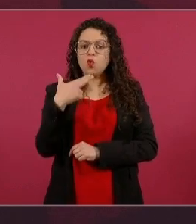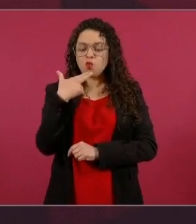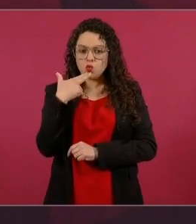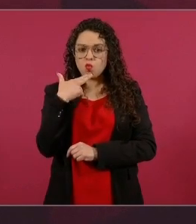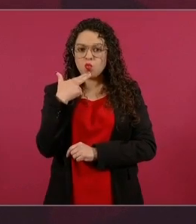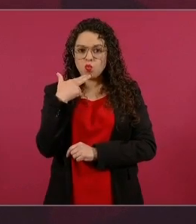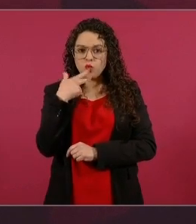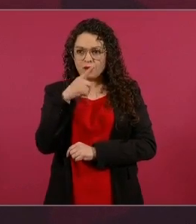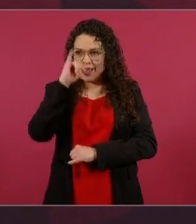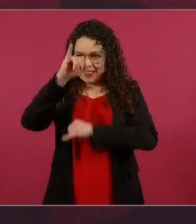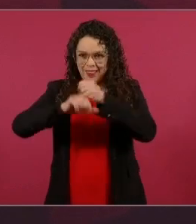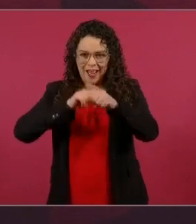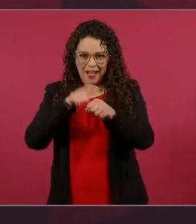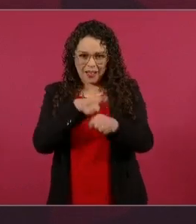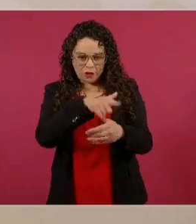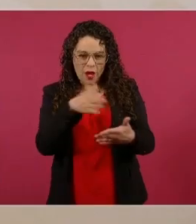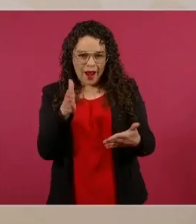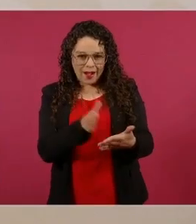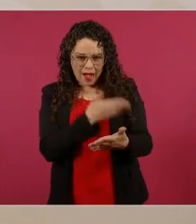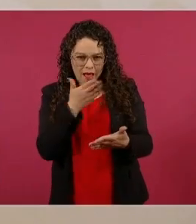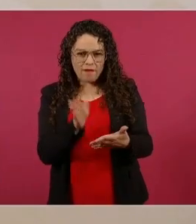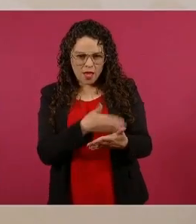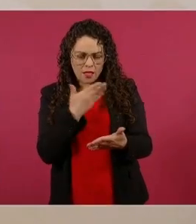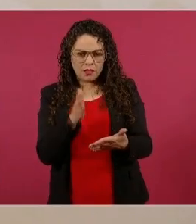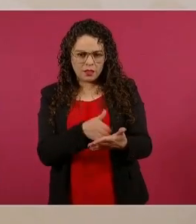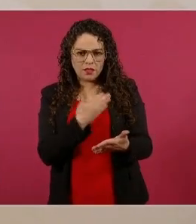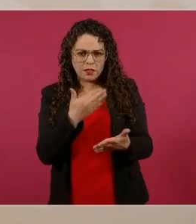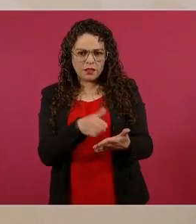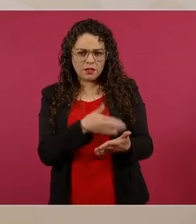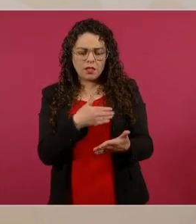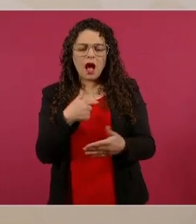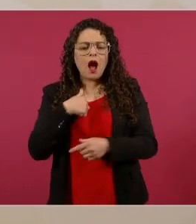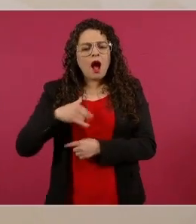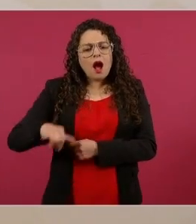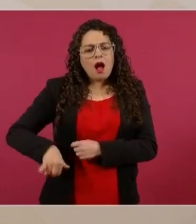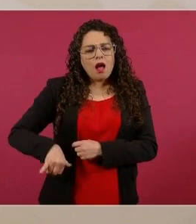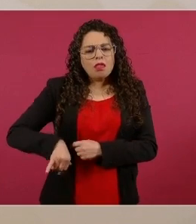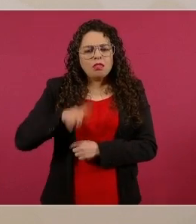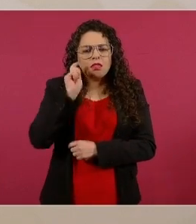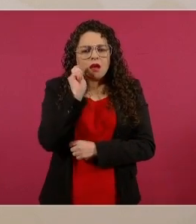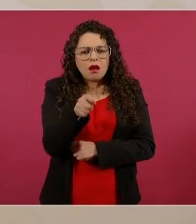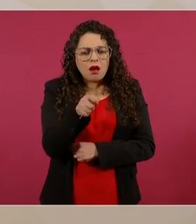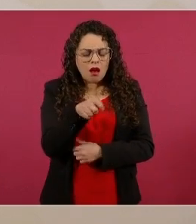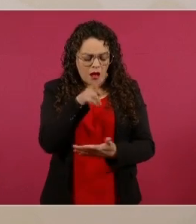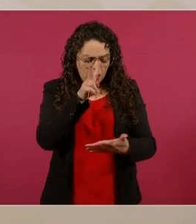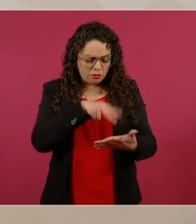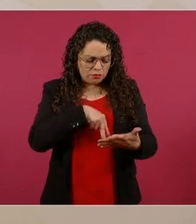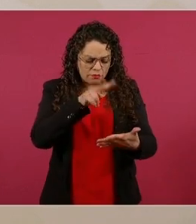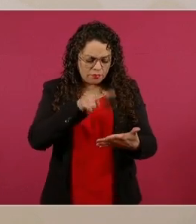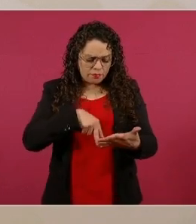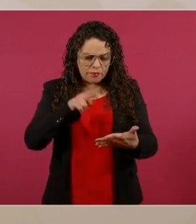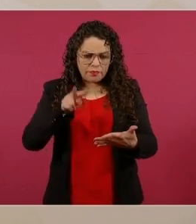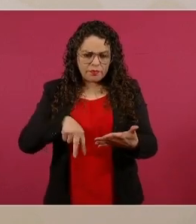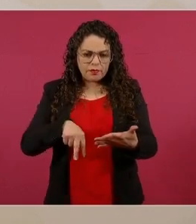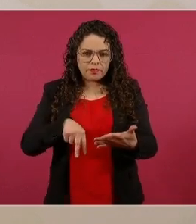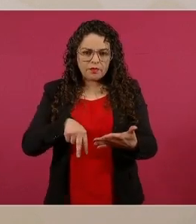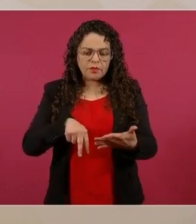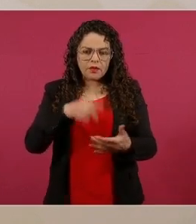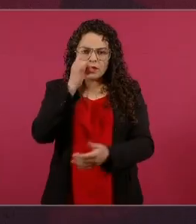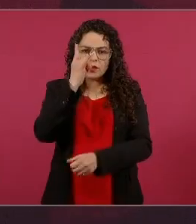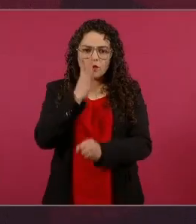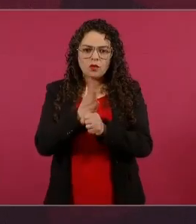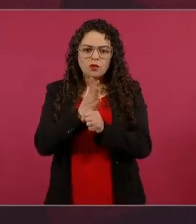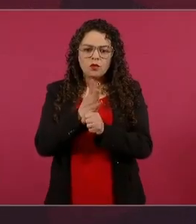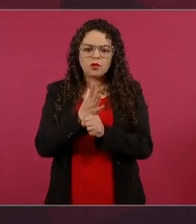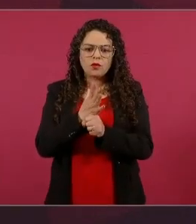revista internacional para ver la lista de los